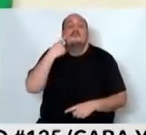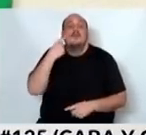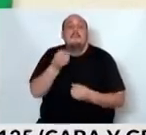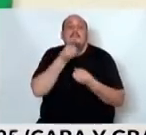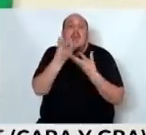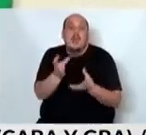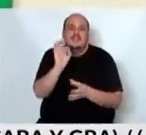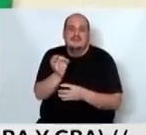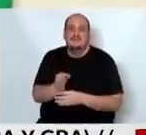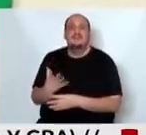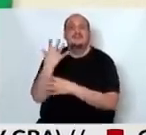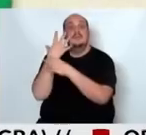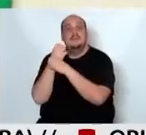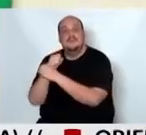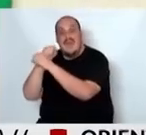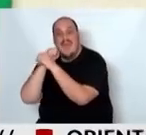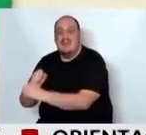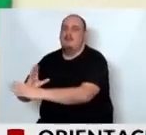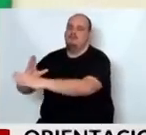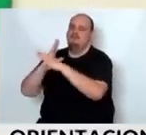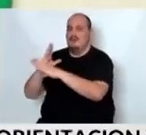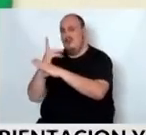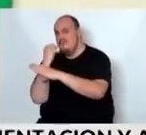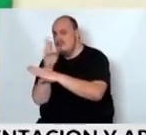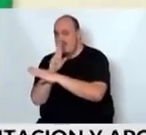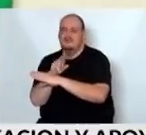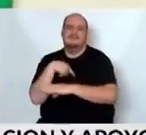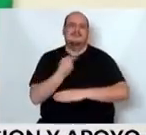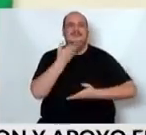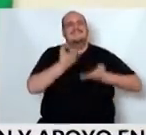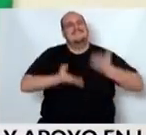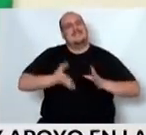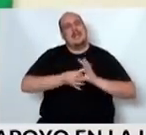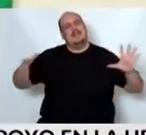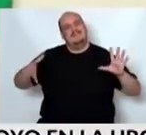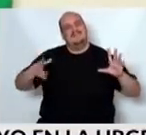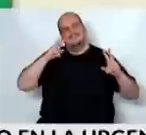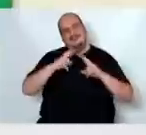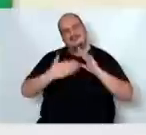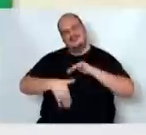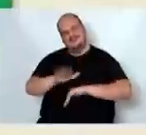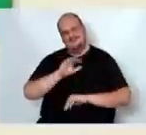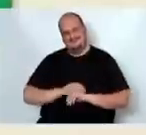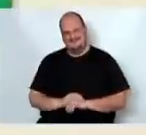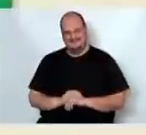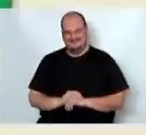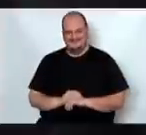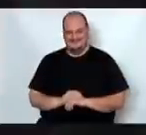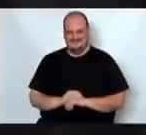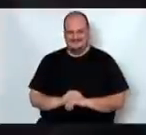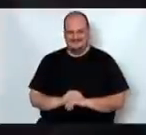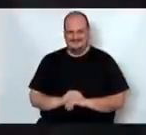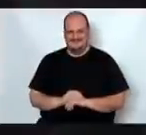libres. Nunca más esclavas, nunca más esclavos. Seamos seres libres. Nos vemos.